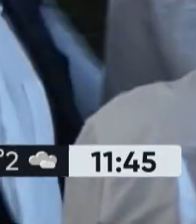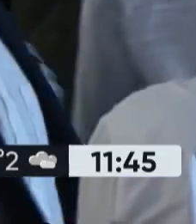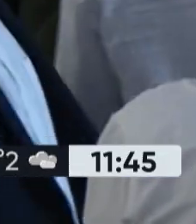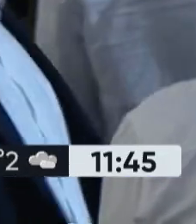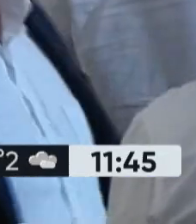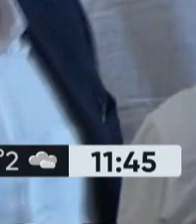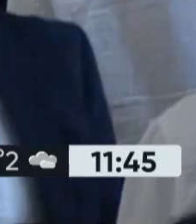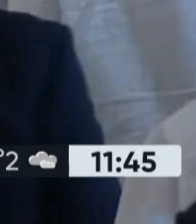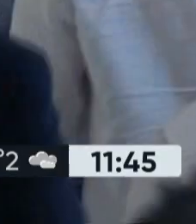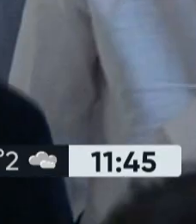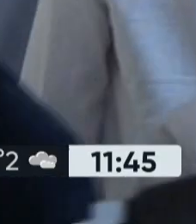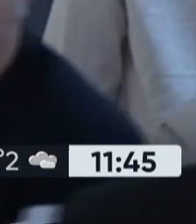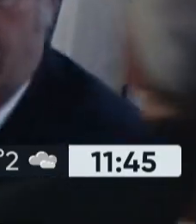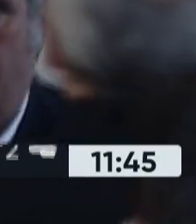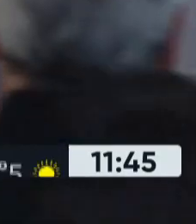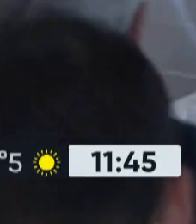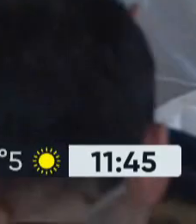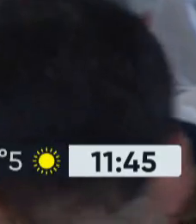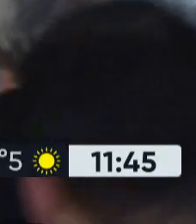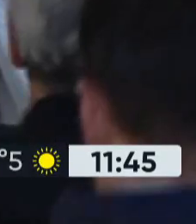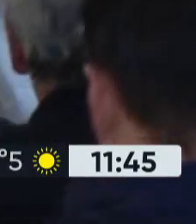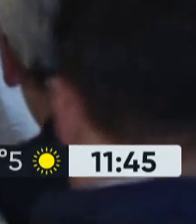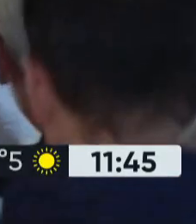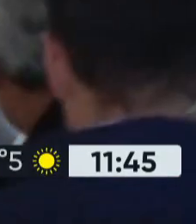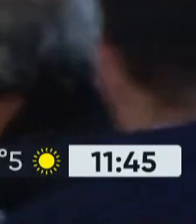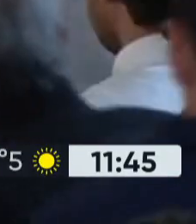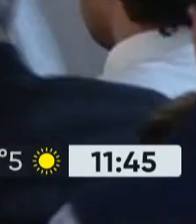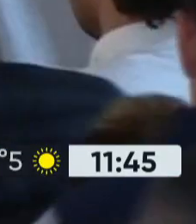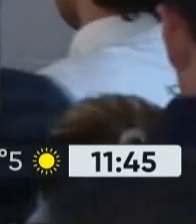despedimos también a la señora ministra de Seguridad Nacional, doctora Patricia Bullrich, el señor diputado nacional José Luis Espert